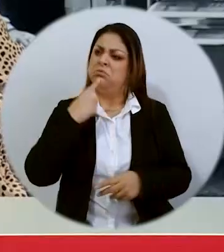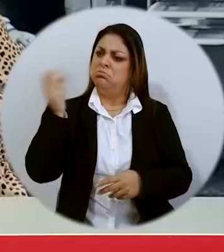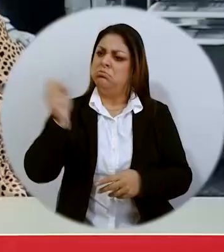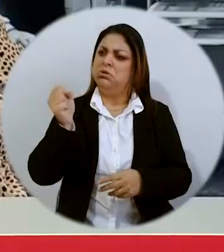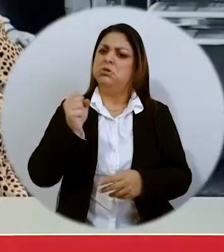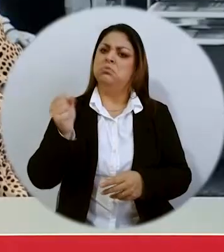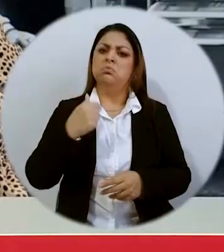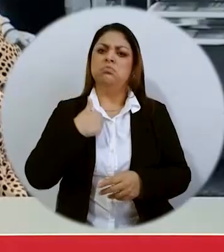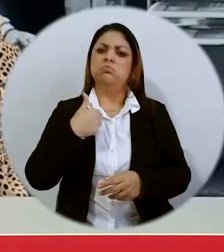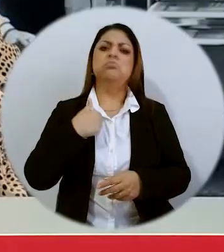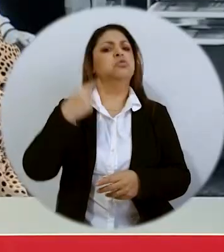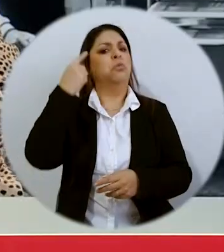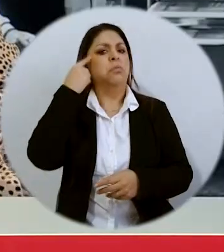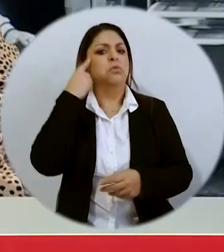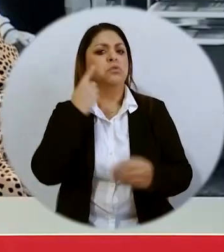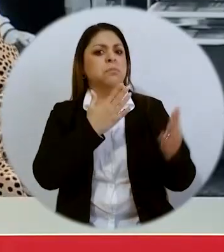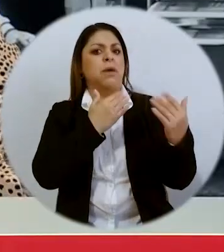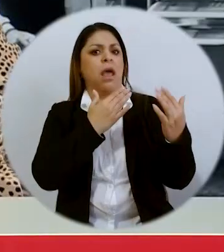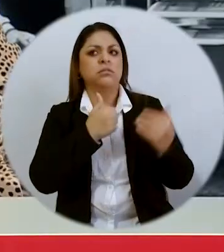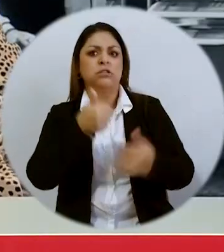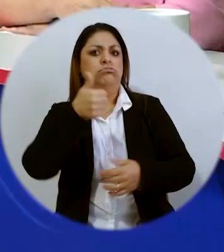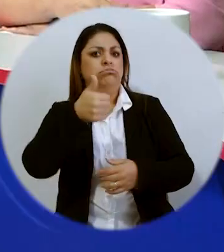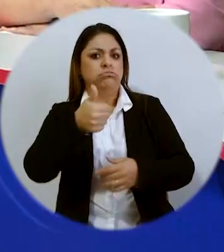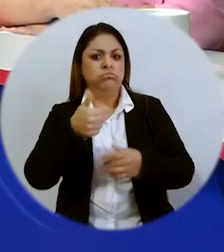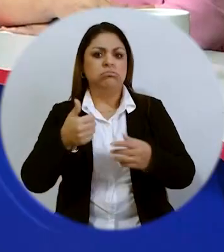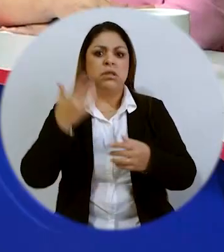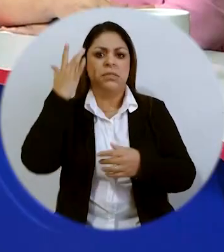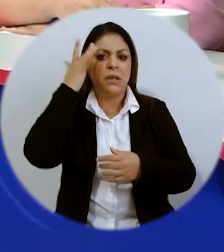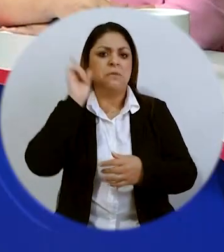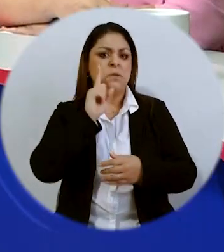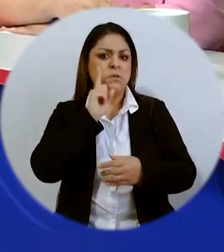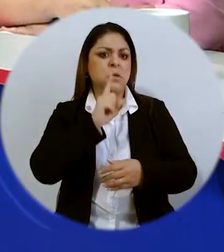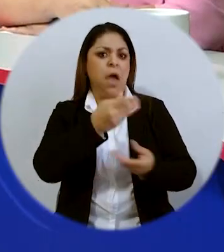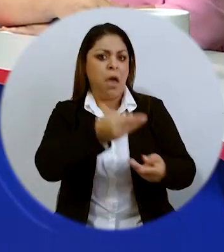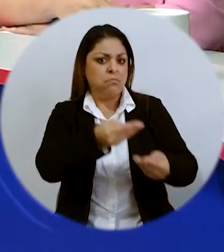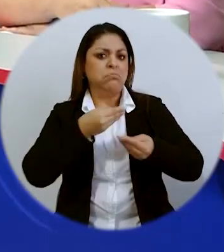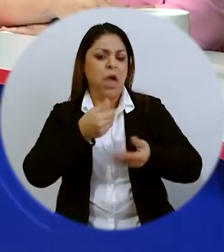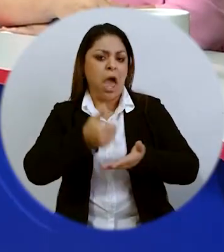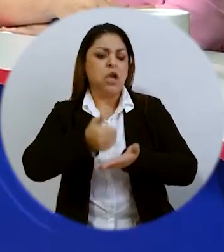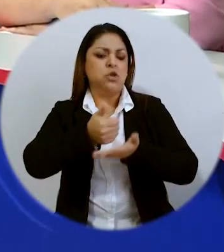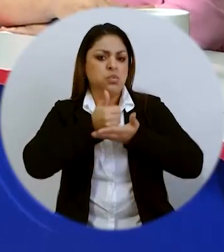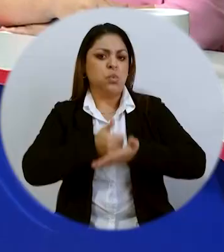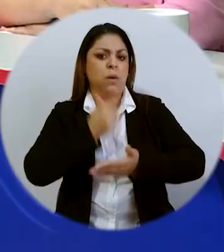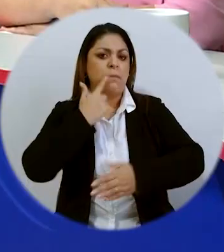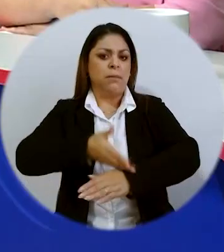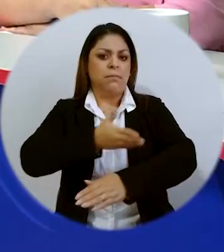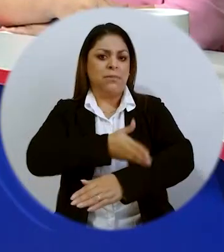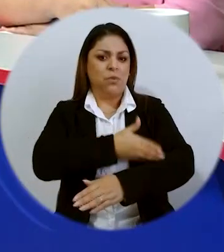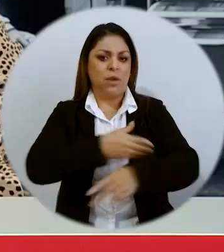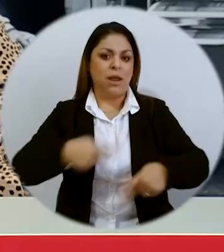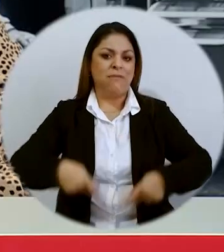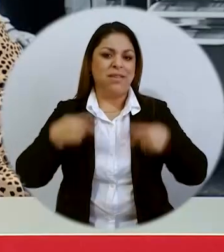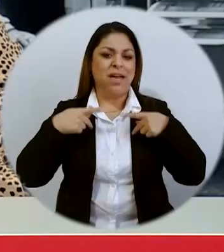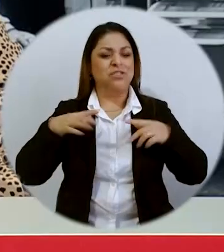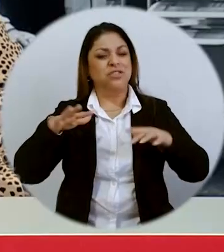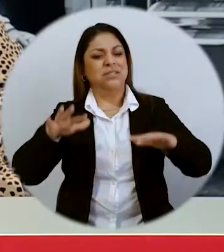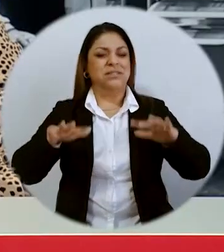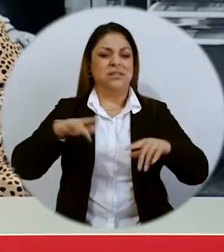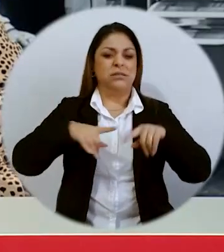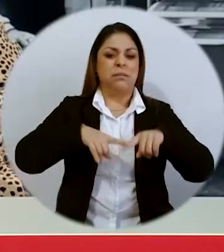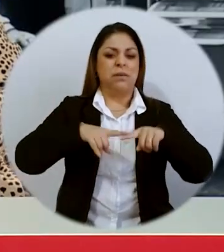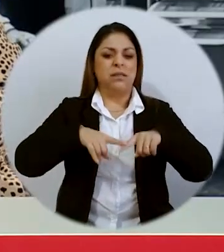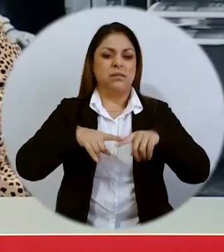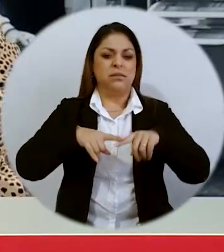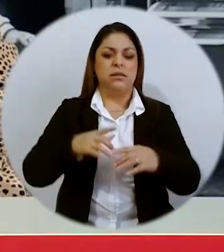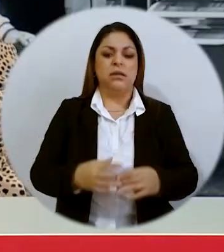bastante esperanza en que la inteligencia artificial definitivamente va a ser parte de nuestras vidas y las va a mejorar. Entonces,